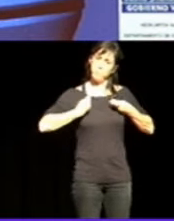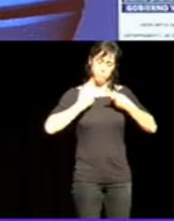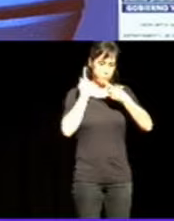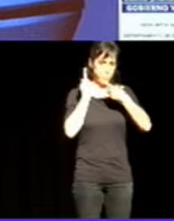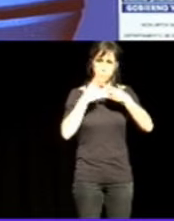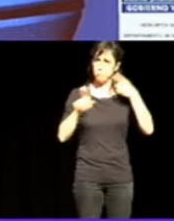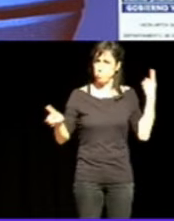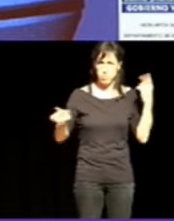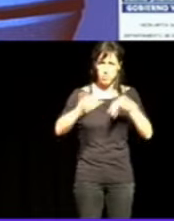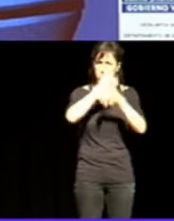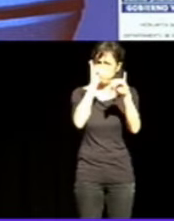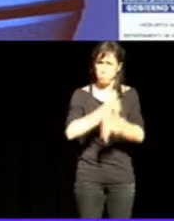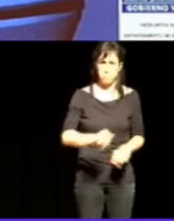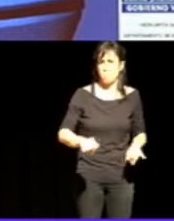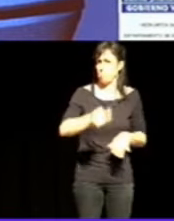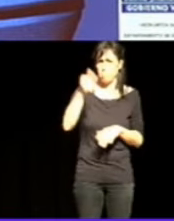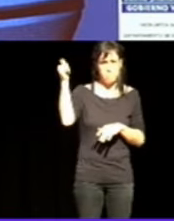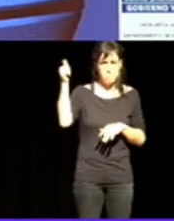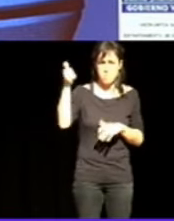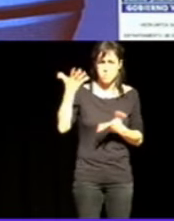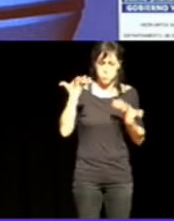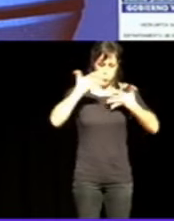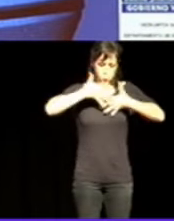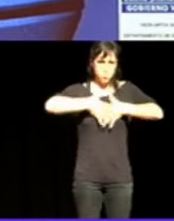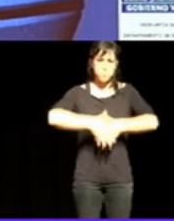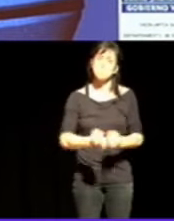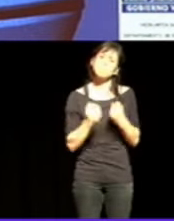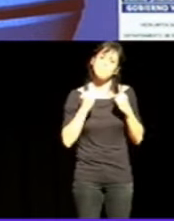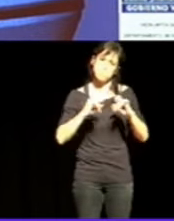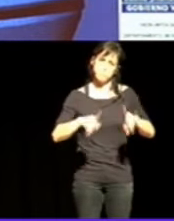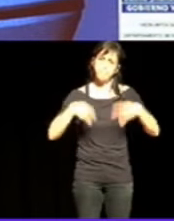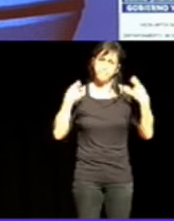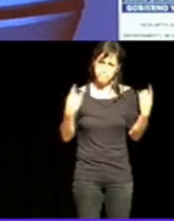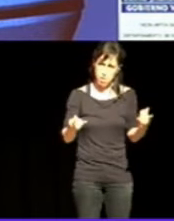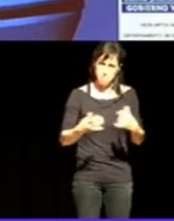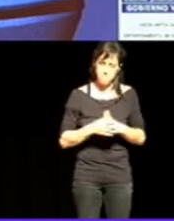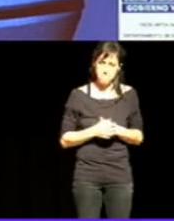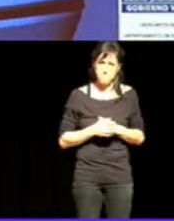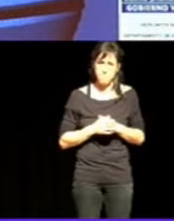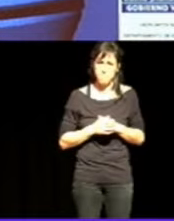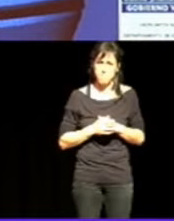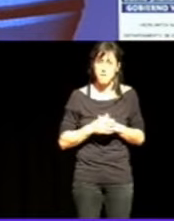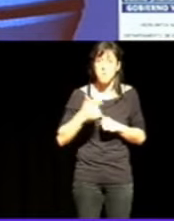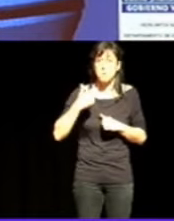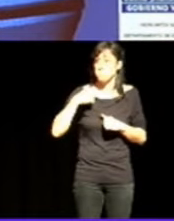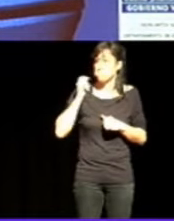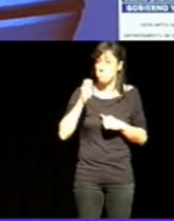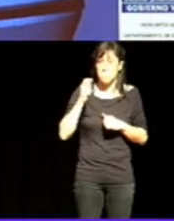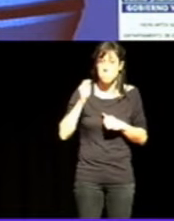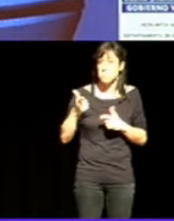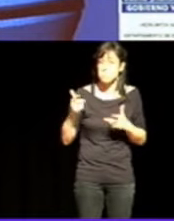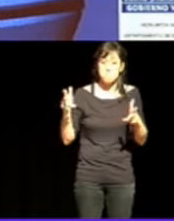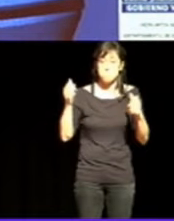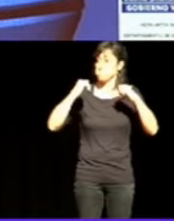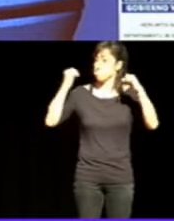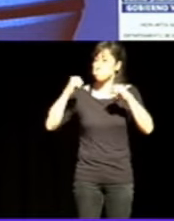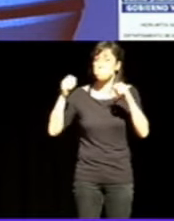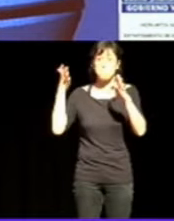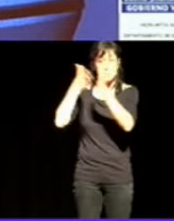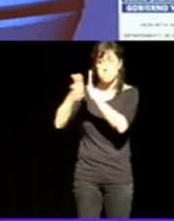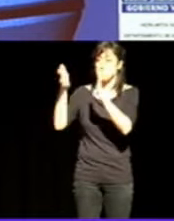mucho más feliz y mucho más empoderada. Yo digo que todo lo que explico para la población adulta,